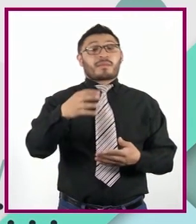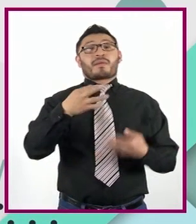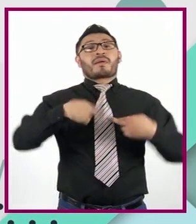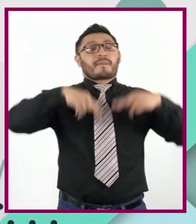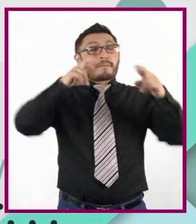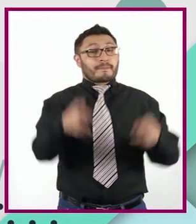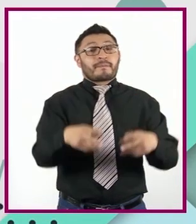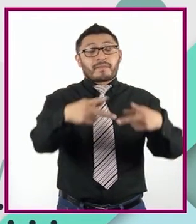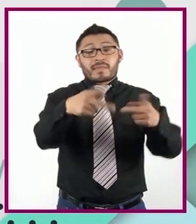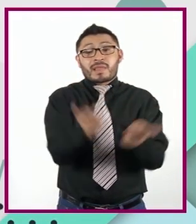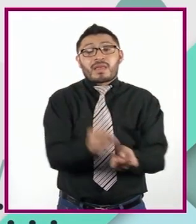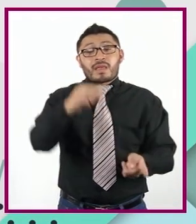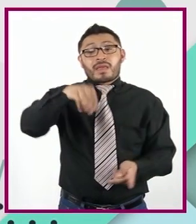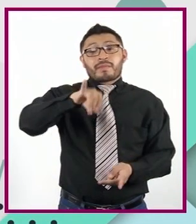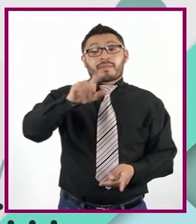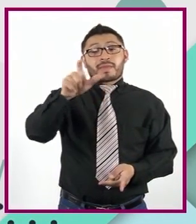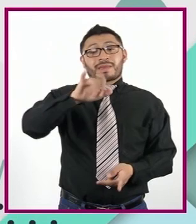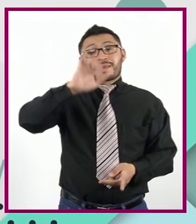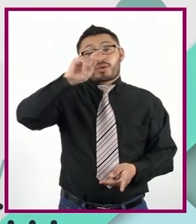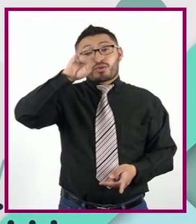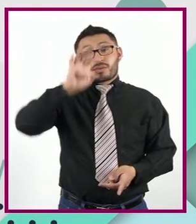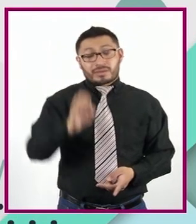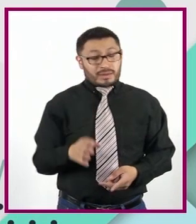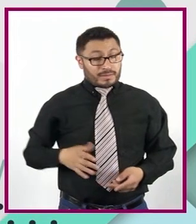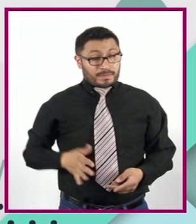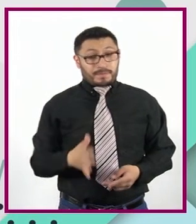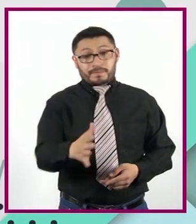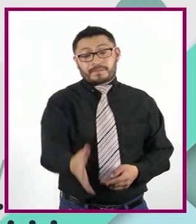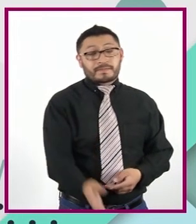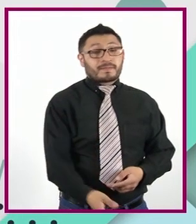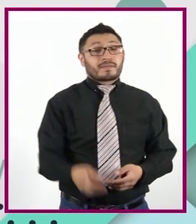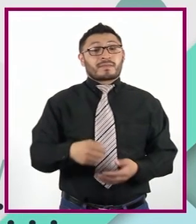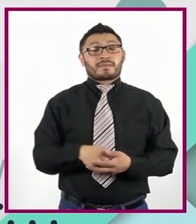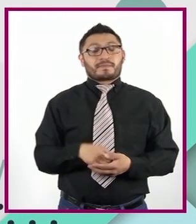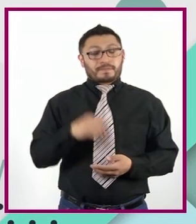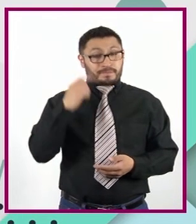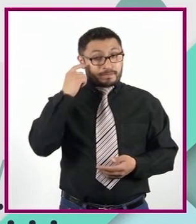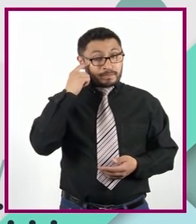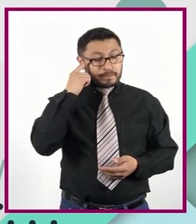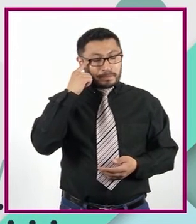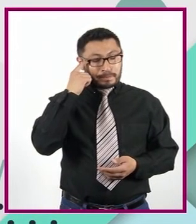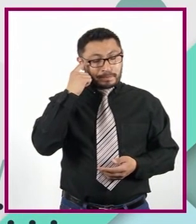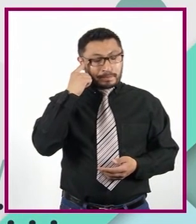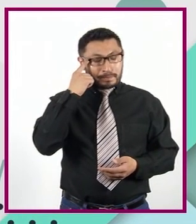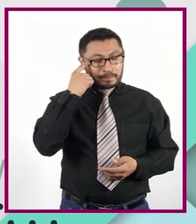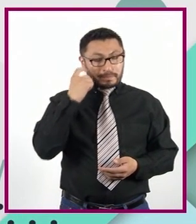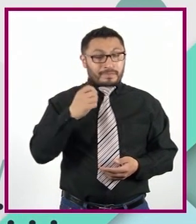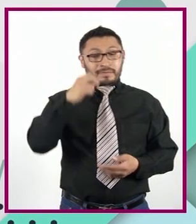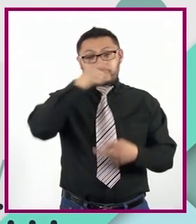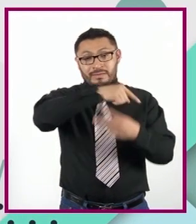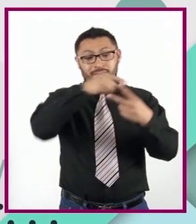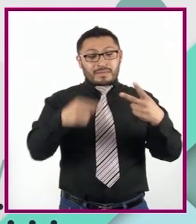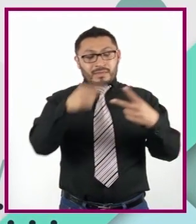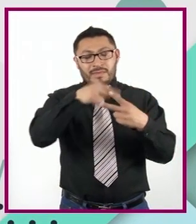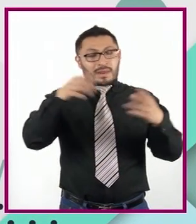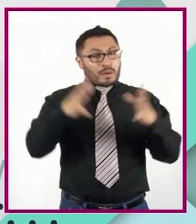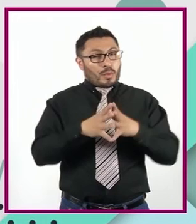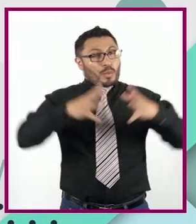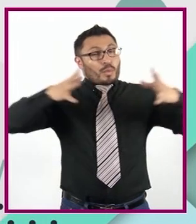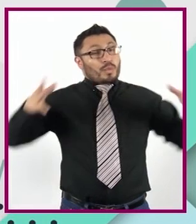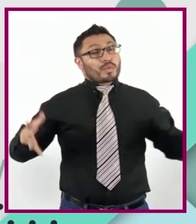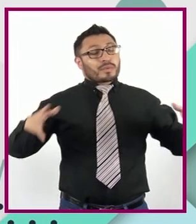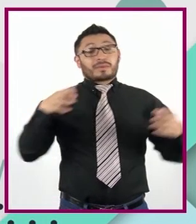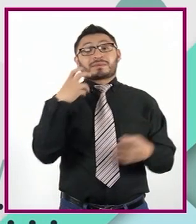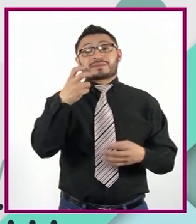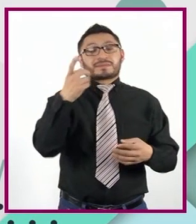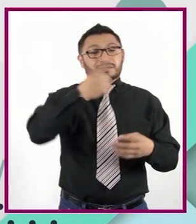al platillo michiote de mariscos sazonado con recado rojo. Como estos son los dos sectores mayores,